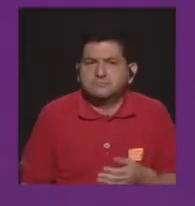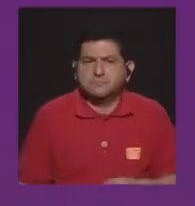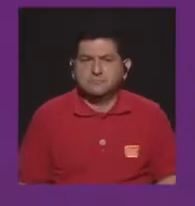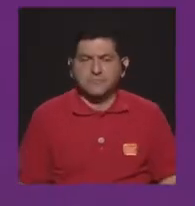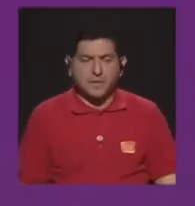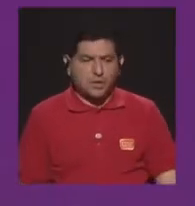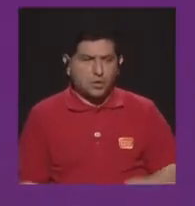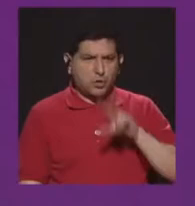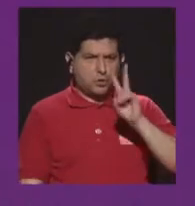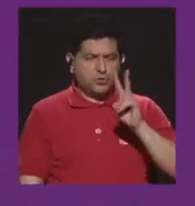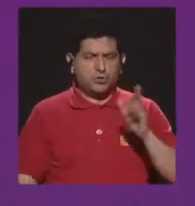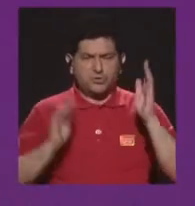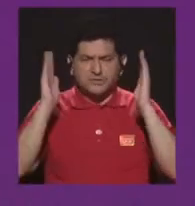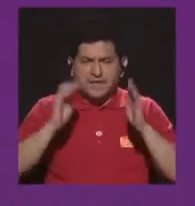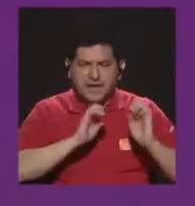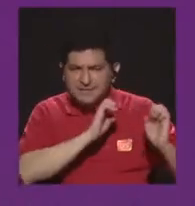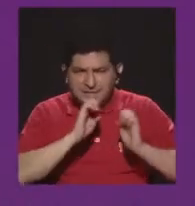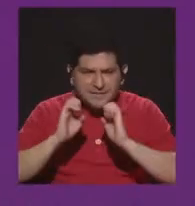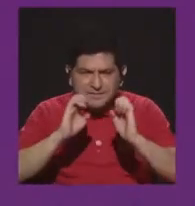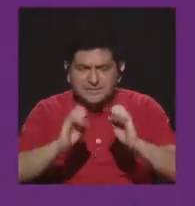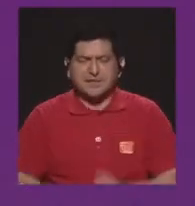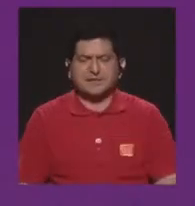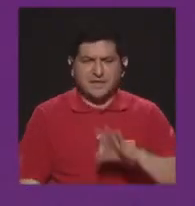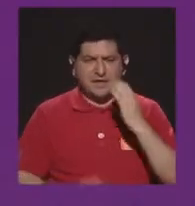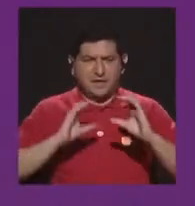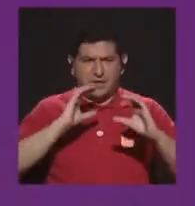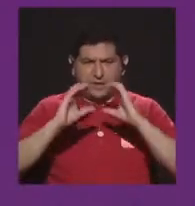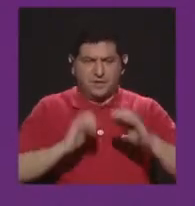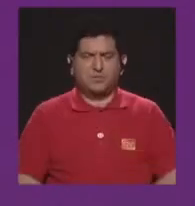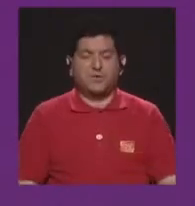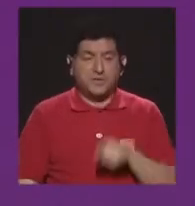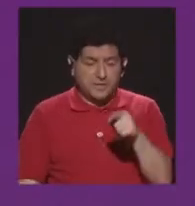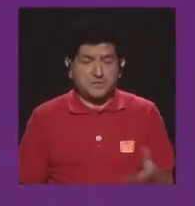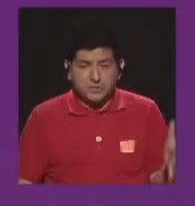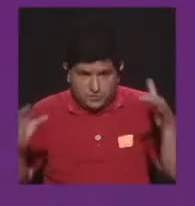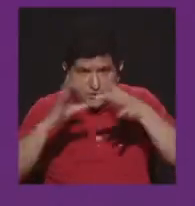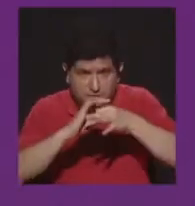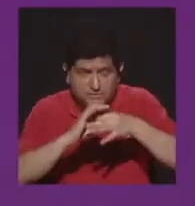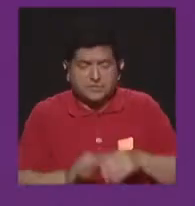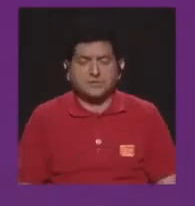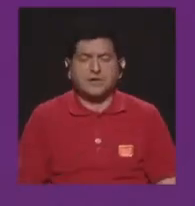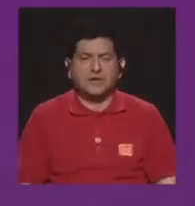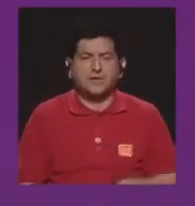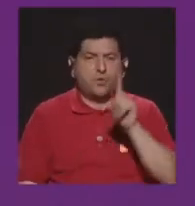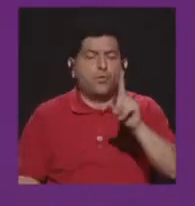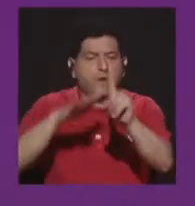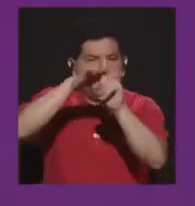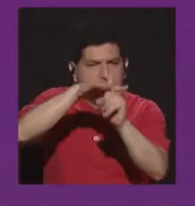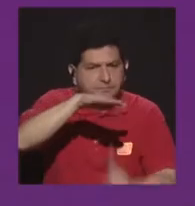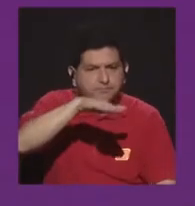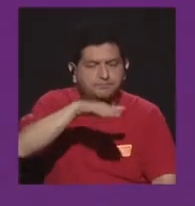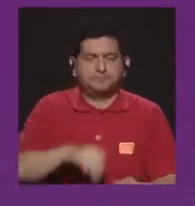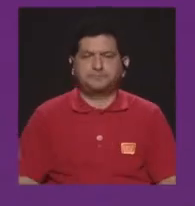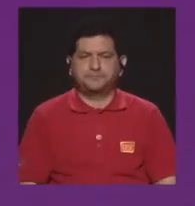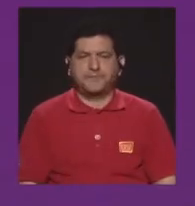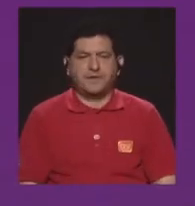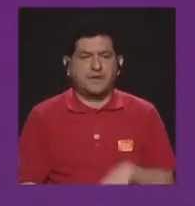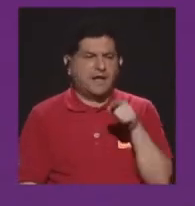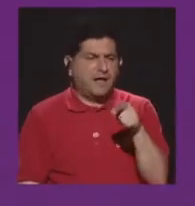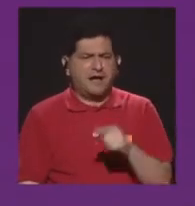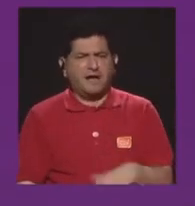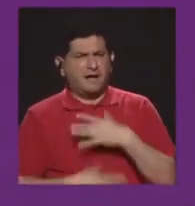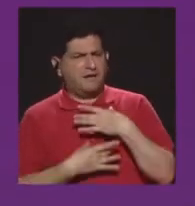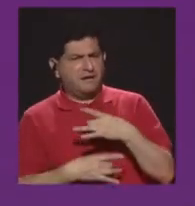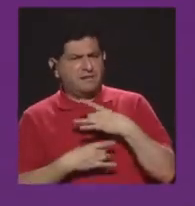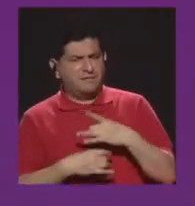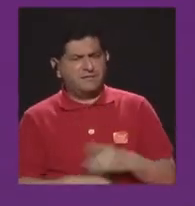Hay como dos grandes estrategias de los medios en relación con lo femenino. Una es la invisibilización, que es esto, y que acá lo que llama mucho